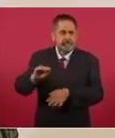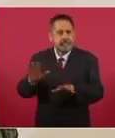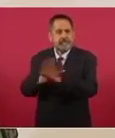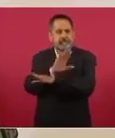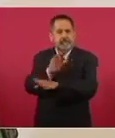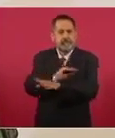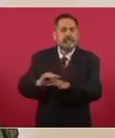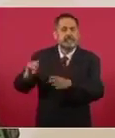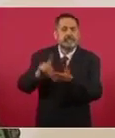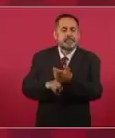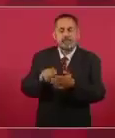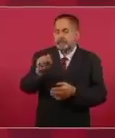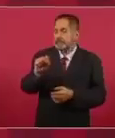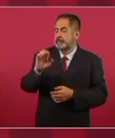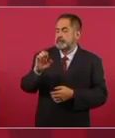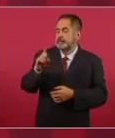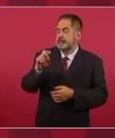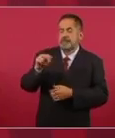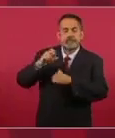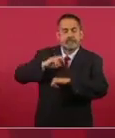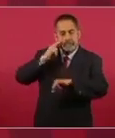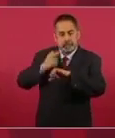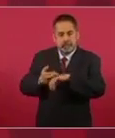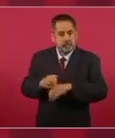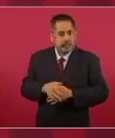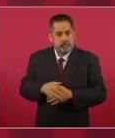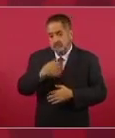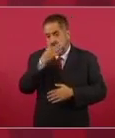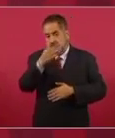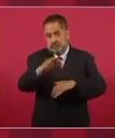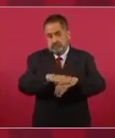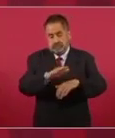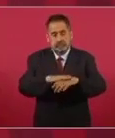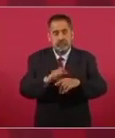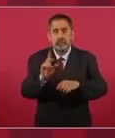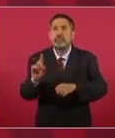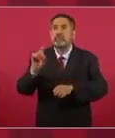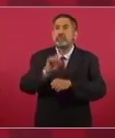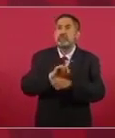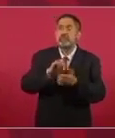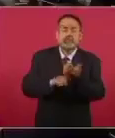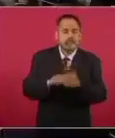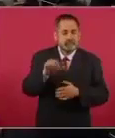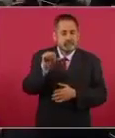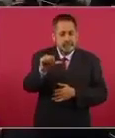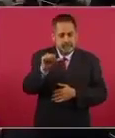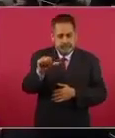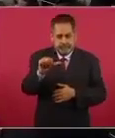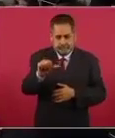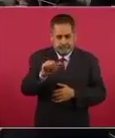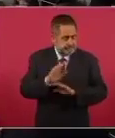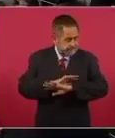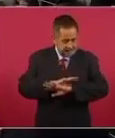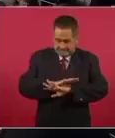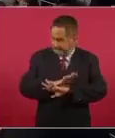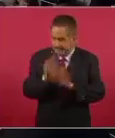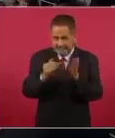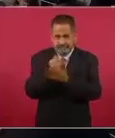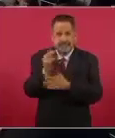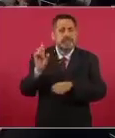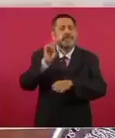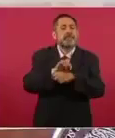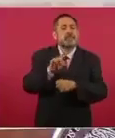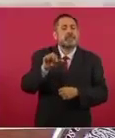Secretaría de la Defensa la que se haga cargo. Les adelanto que el día 16, completamente, el